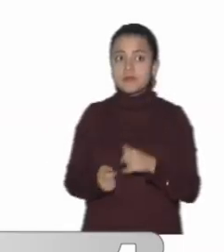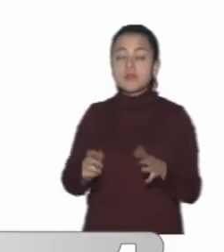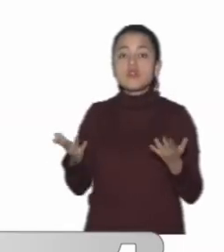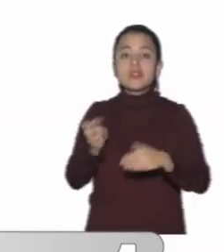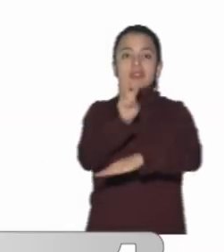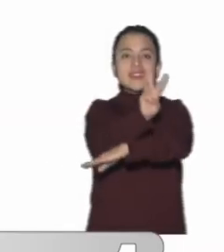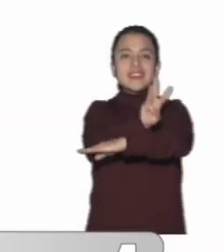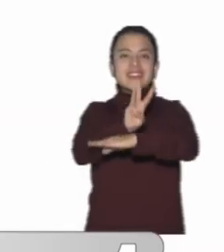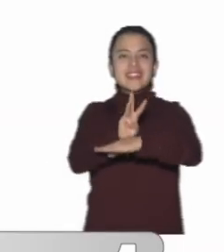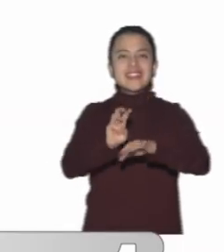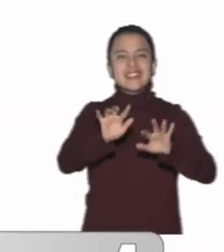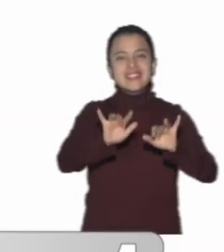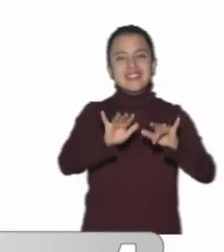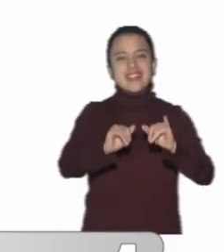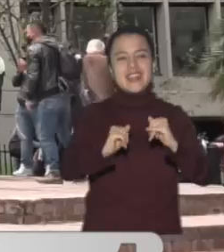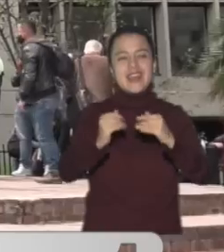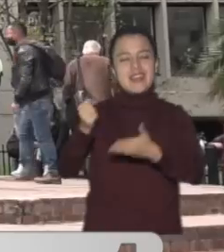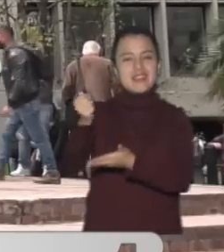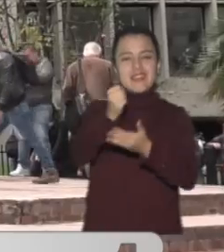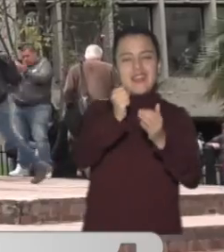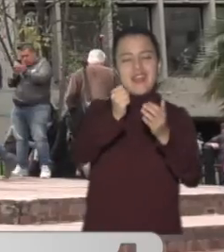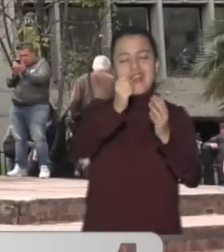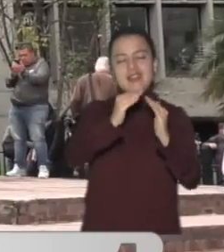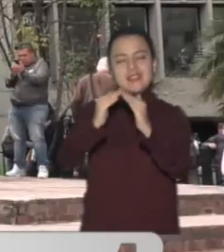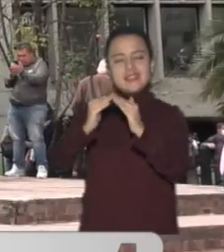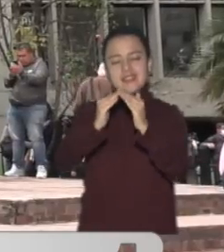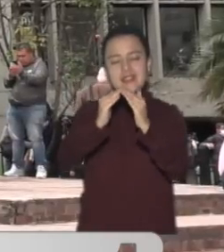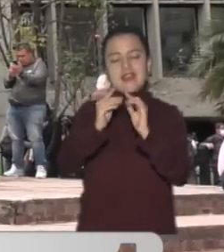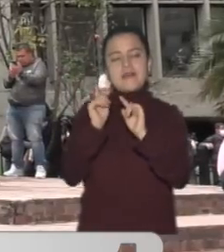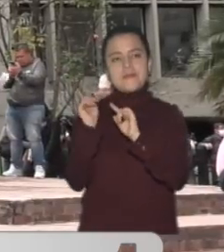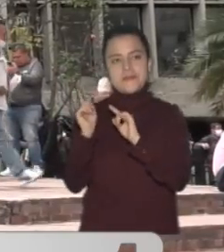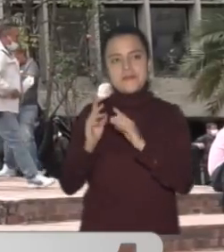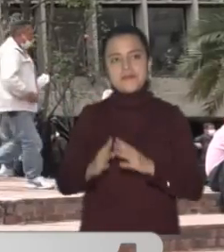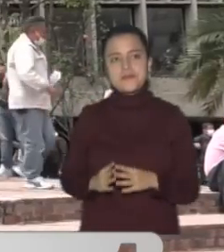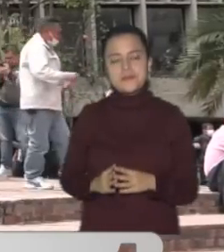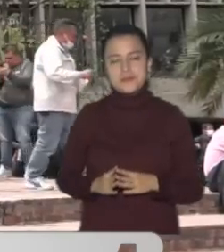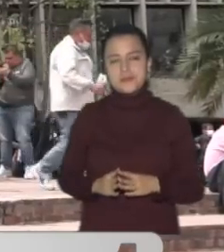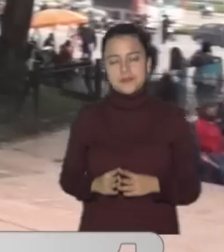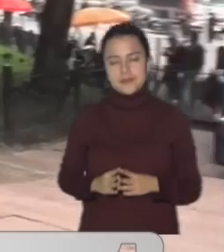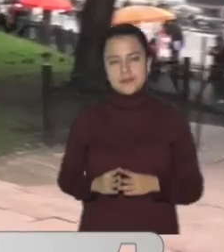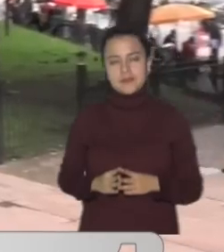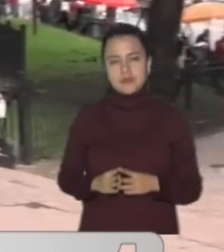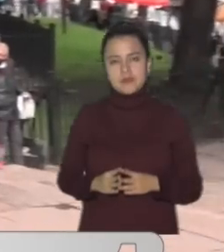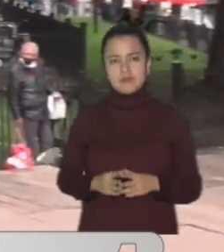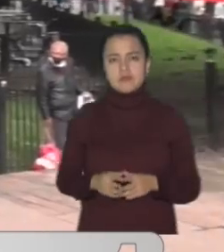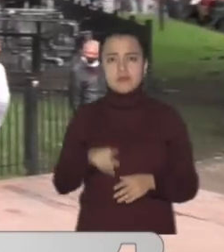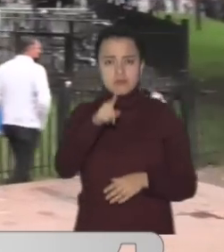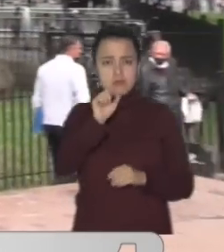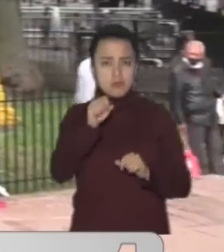de la Secretaría de Hacienda. Aseguran también que pueden registrarse en la